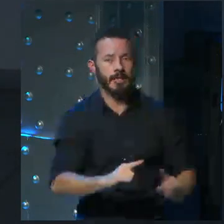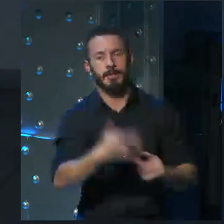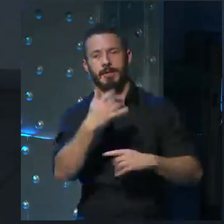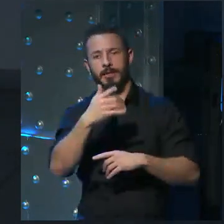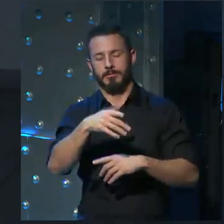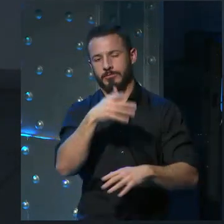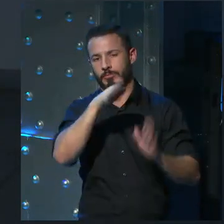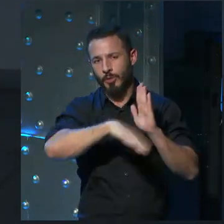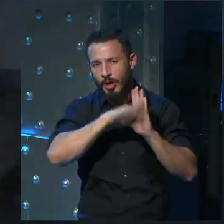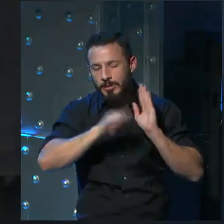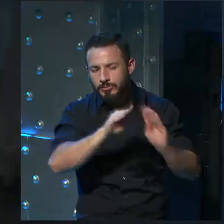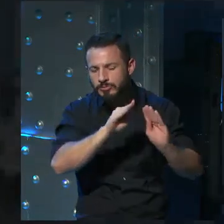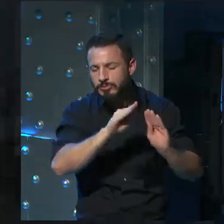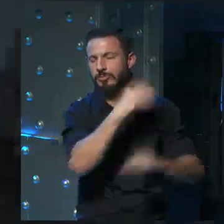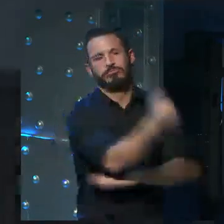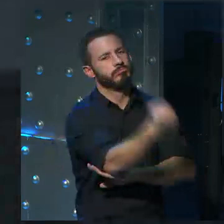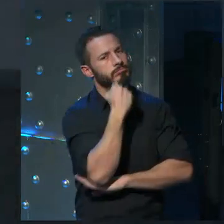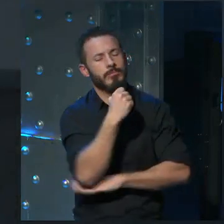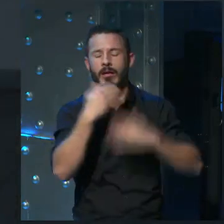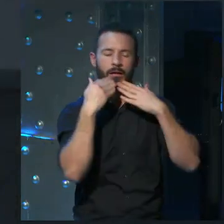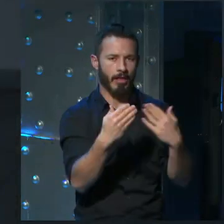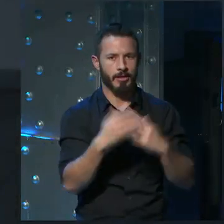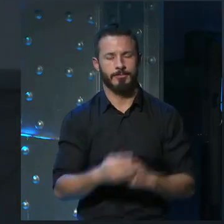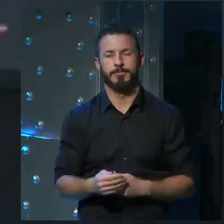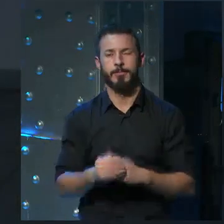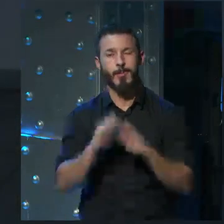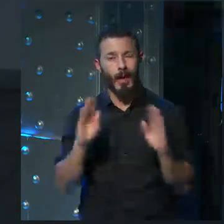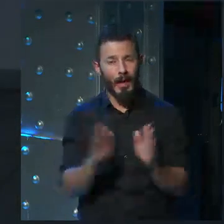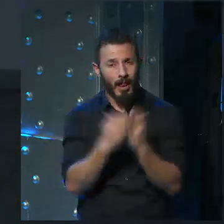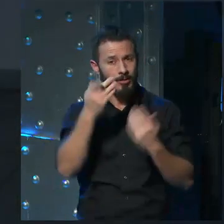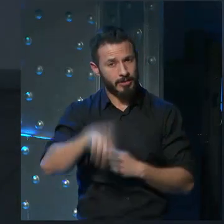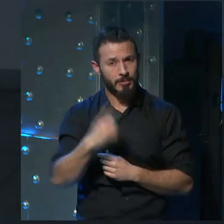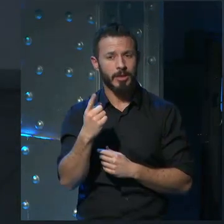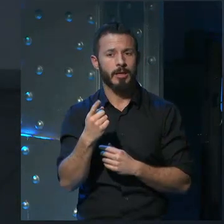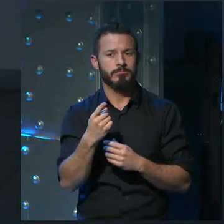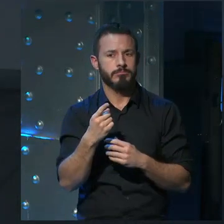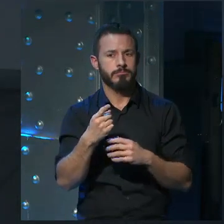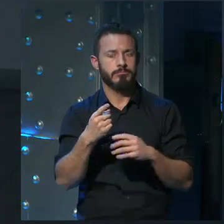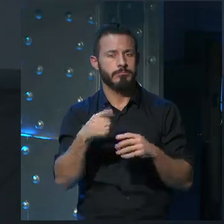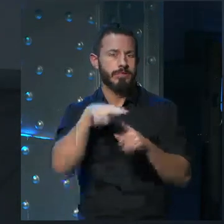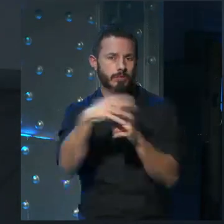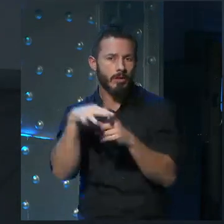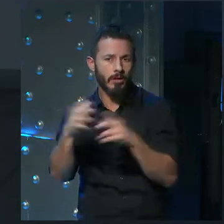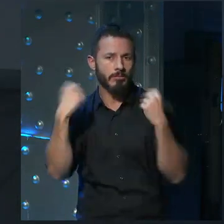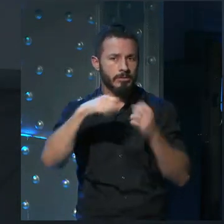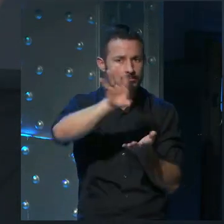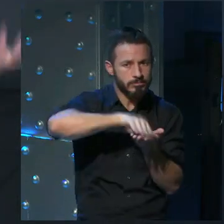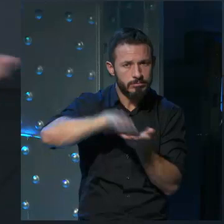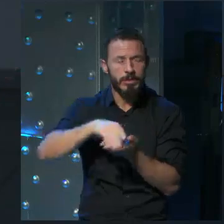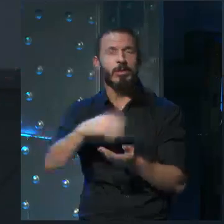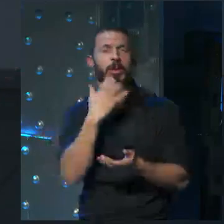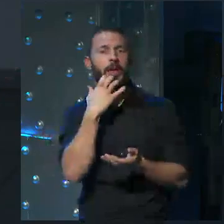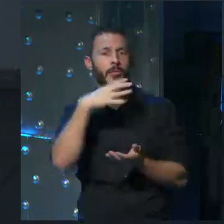gracias por vuestro apoyo. El libro también, aparte de recoger casos, recoge ejemplos,